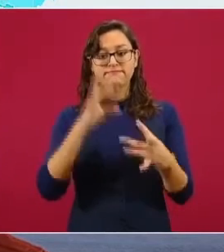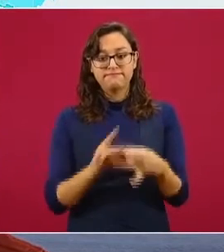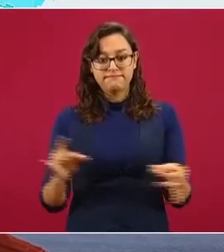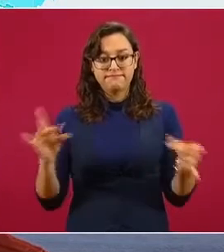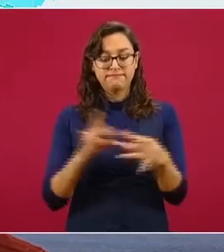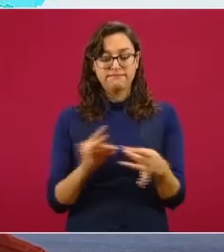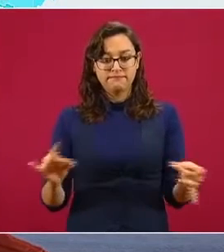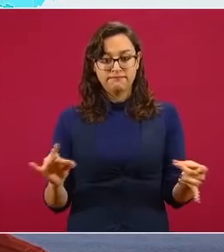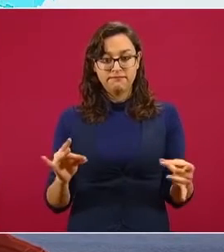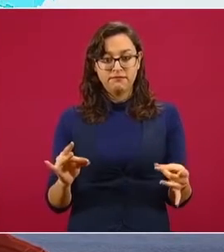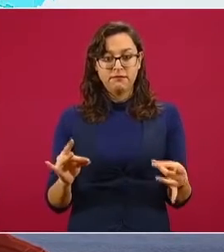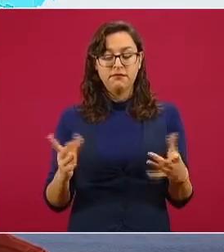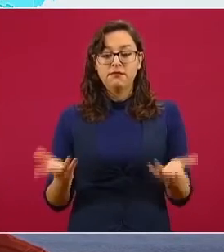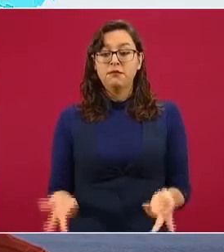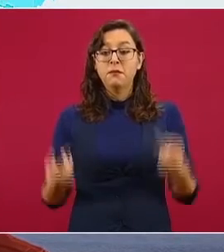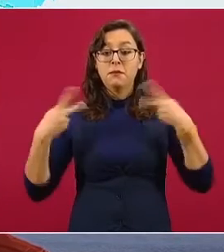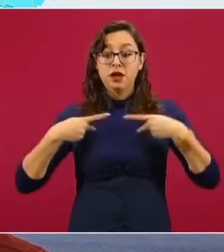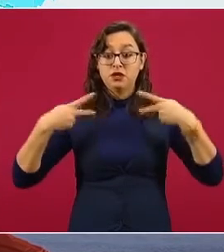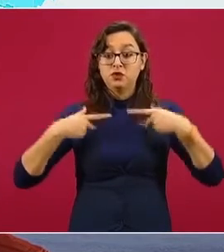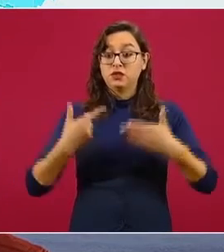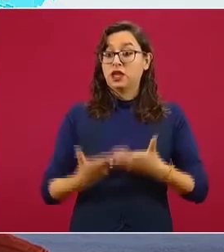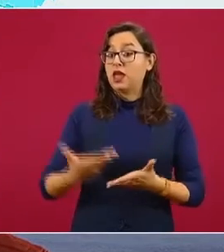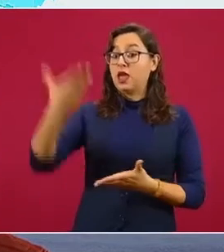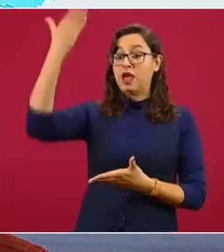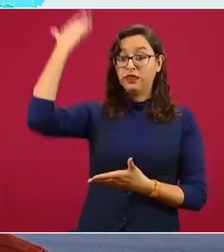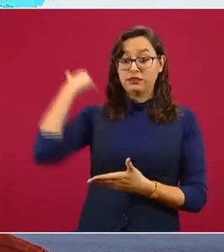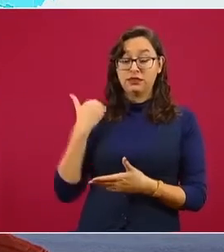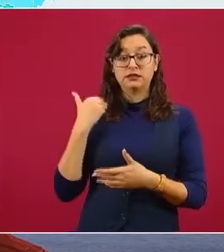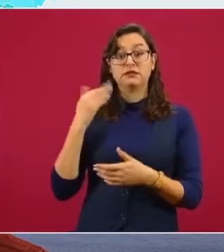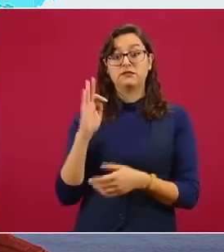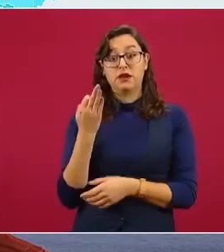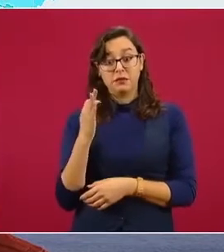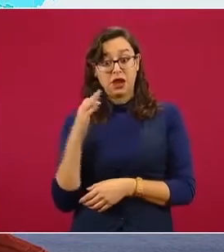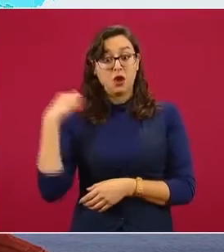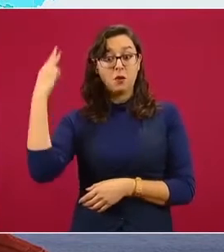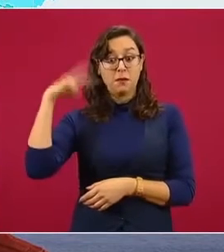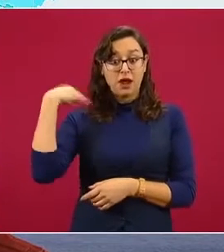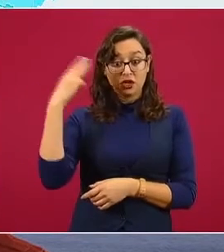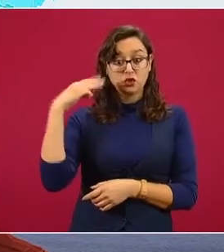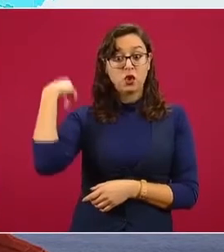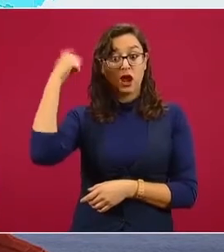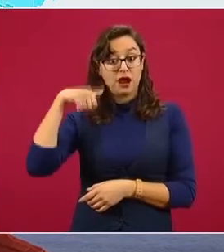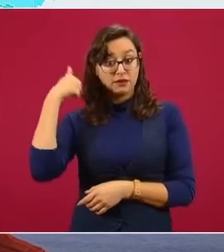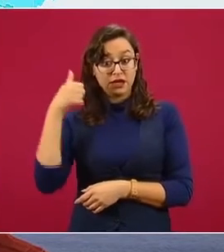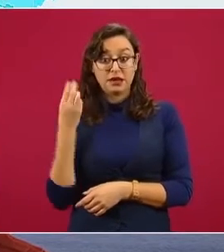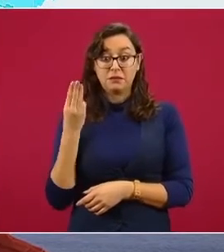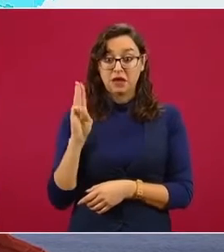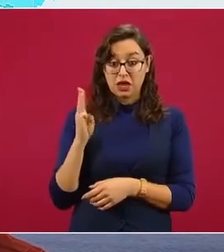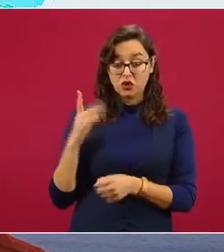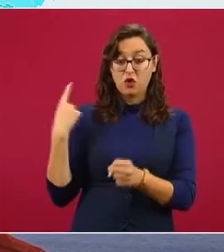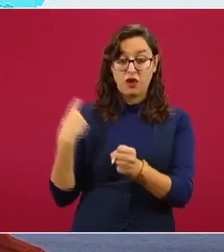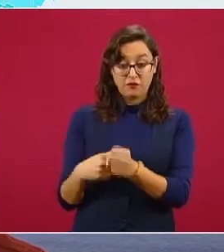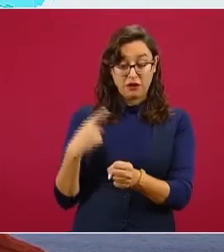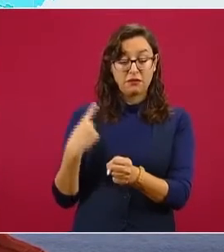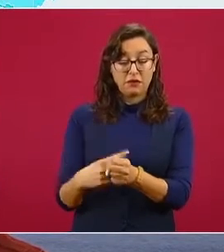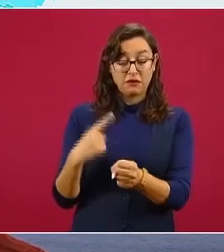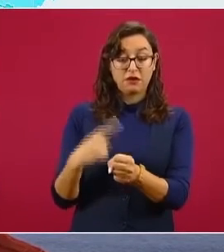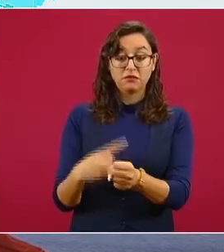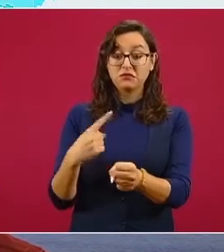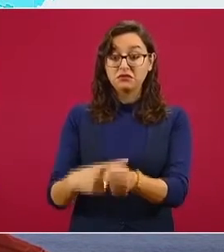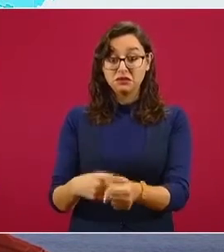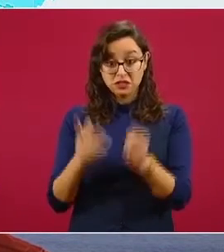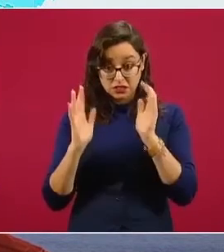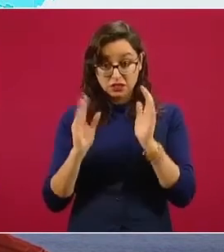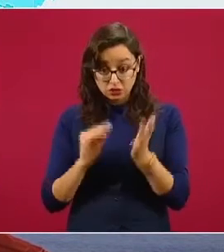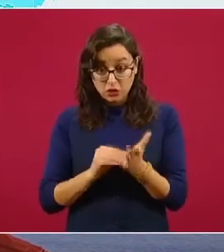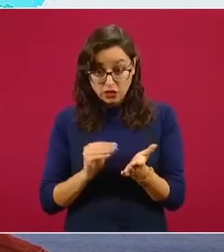decir, las personas que enfermaron en febrero, en marzo, en abril, en mayo, en todos los meses previos, ya no